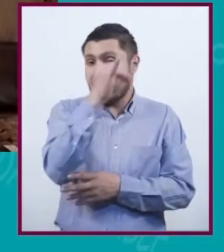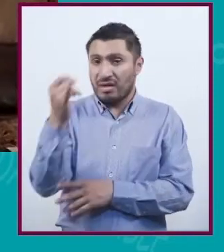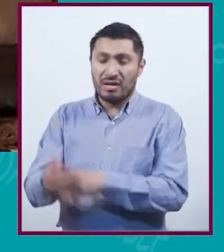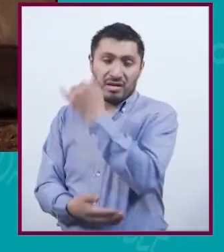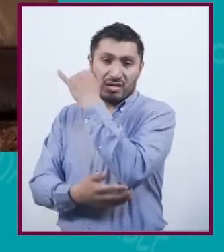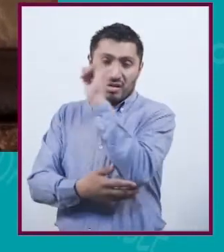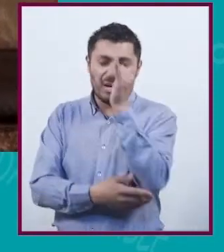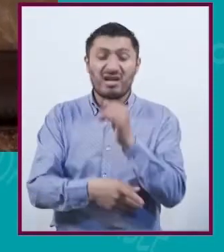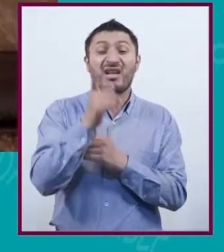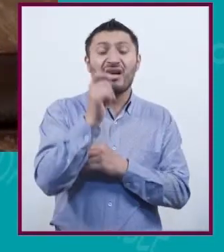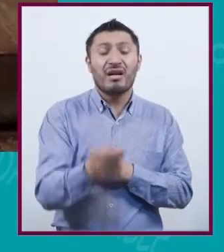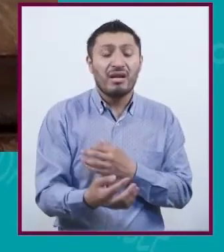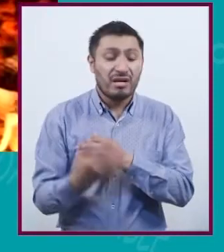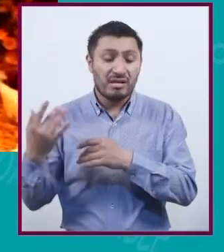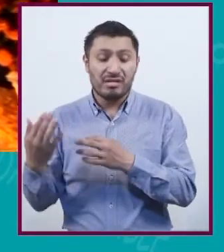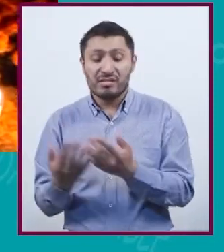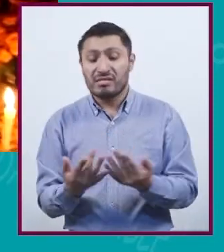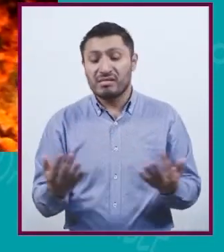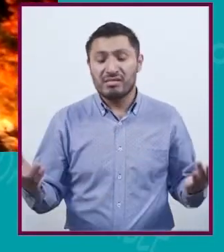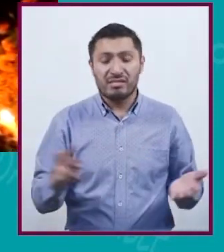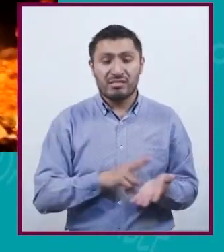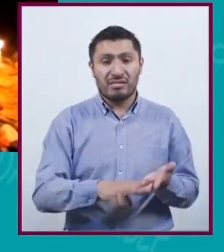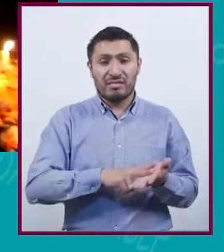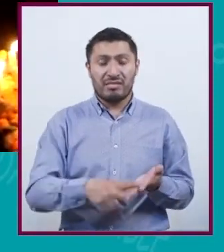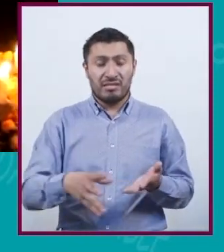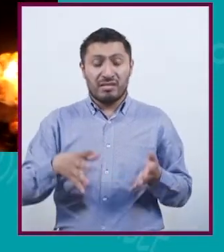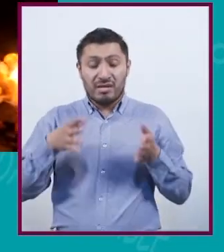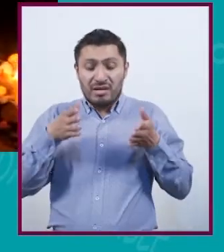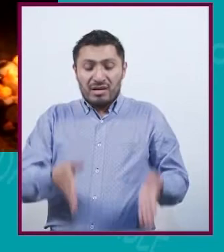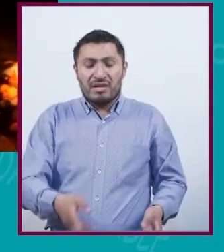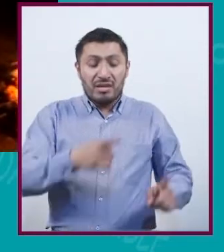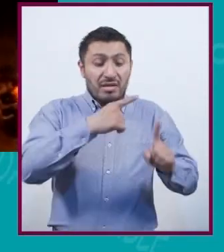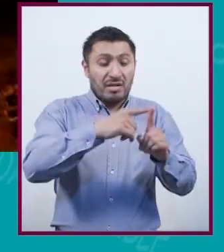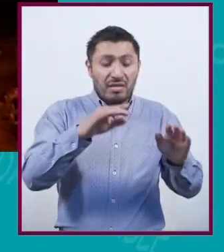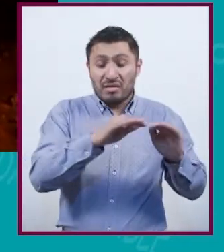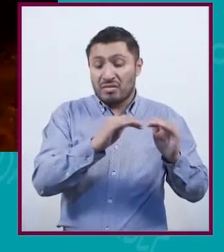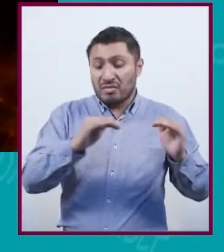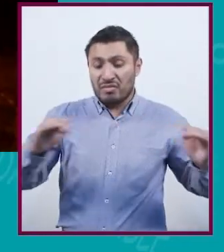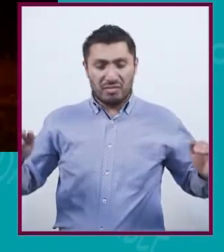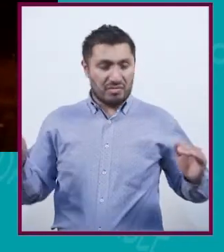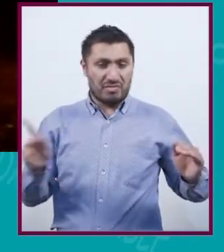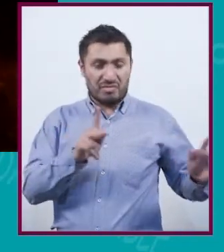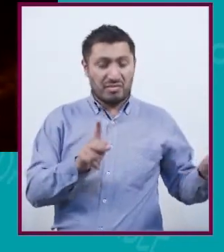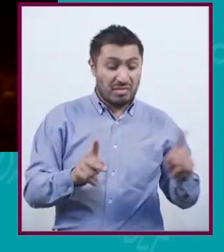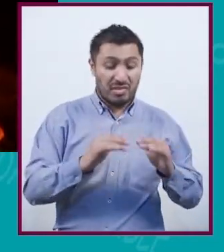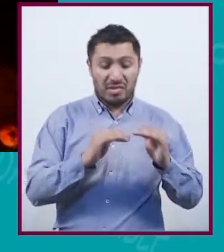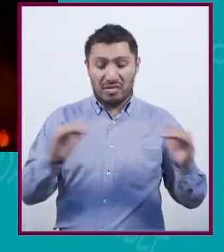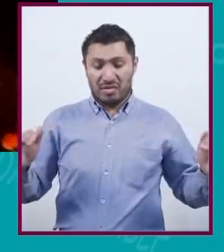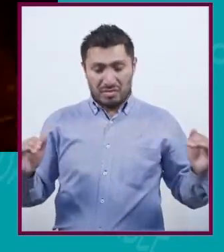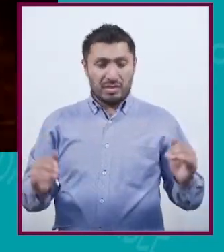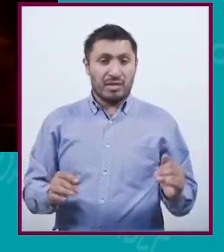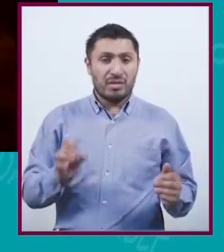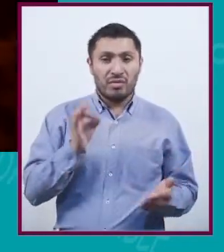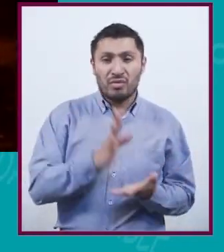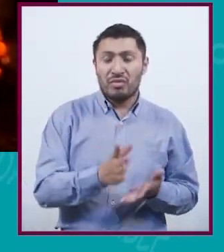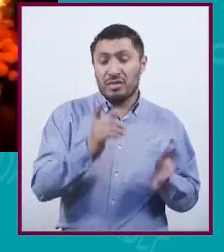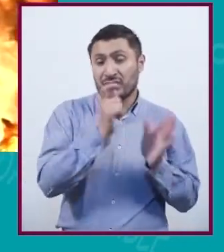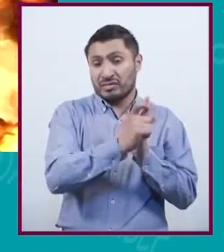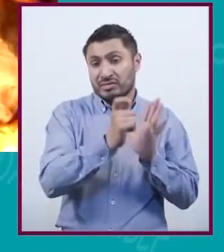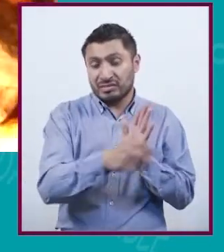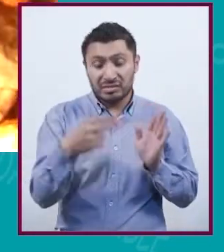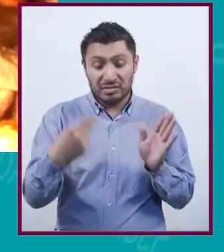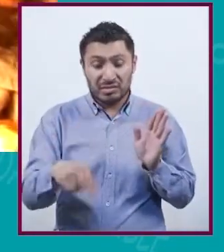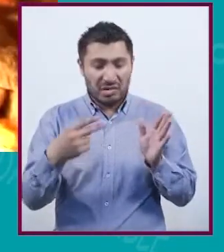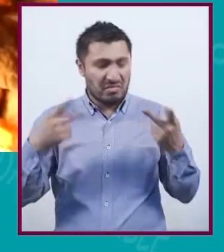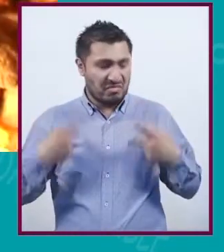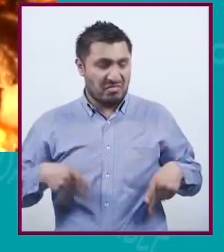césped alberga a unas pequeñas lápidas uniformes, con la sola anotación del nombre del difunto o la difunta y su